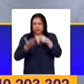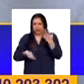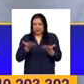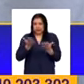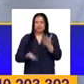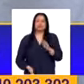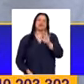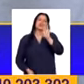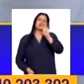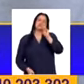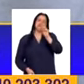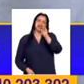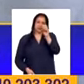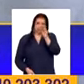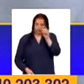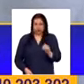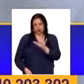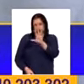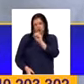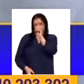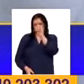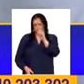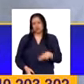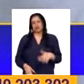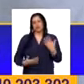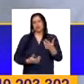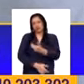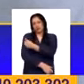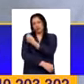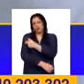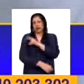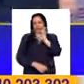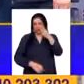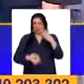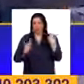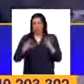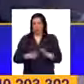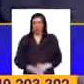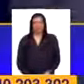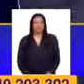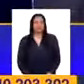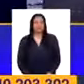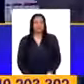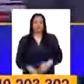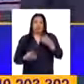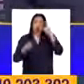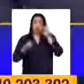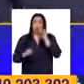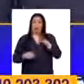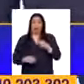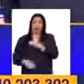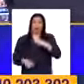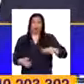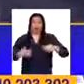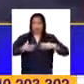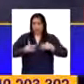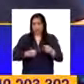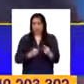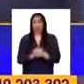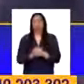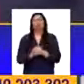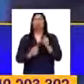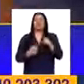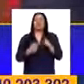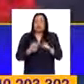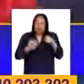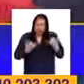70 y 50% de su población vacunada con ambas dosis. Según anunció el ministro de Salud Hernando Ceballos, a partir